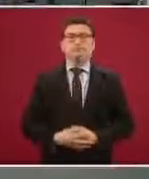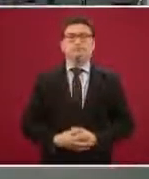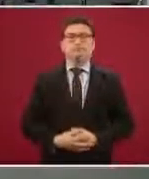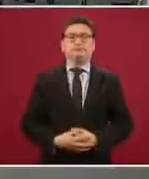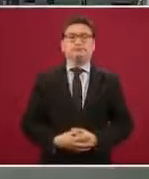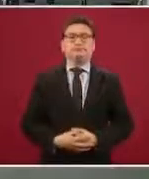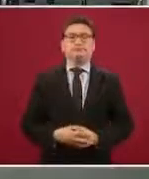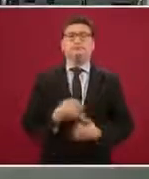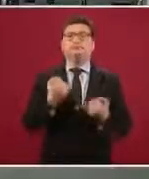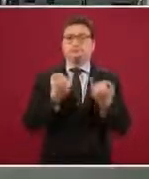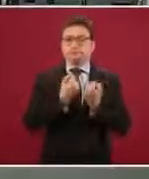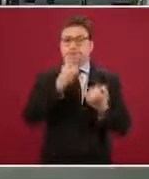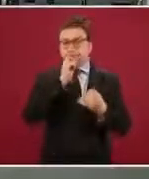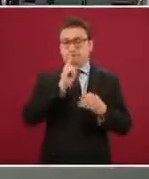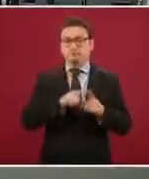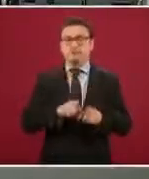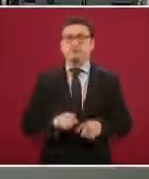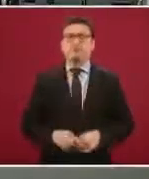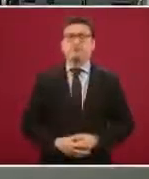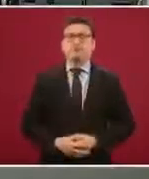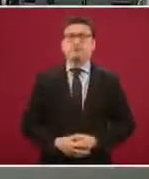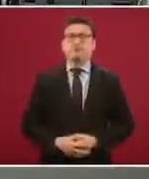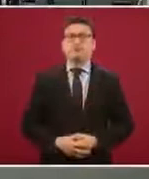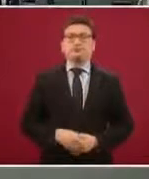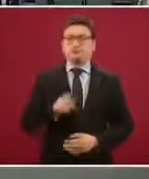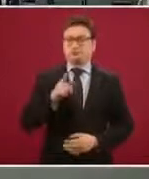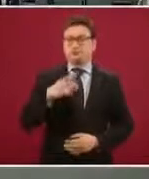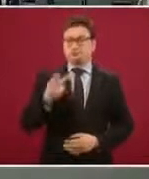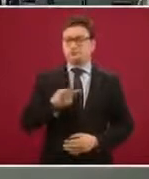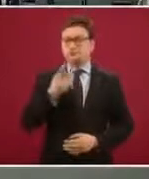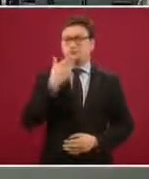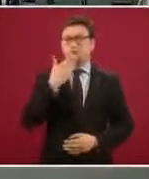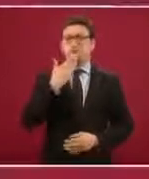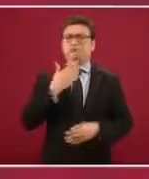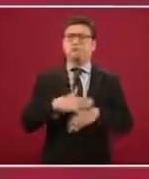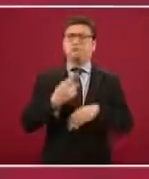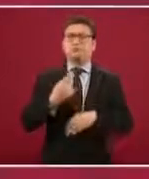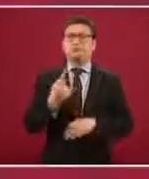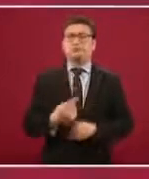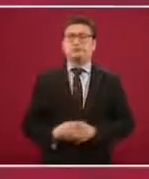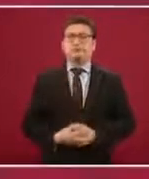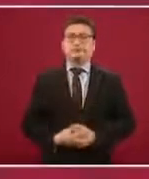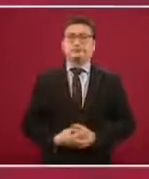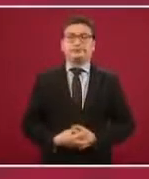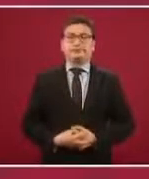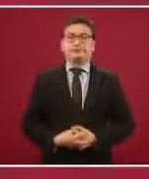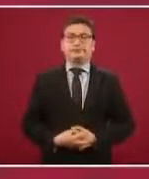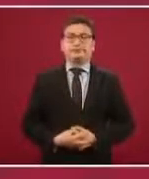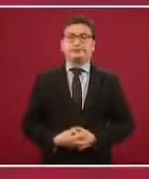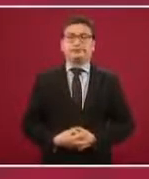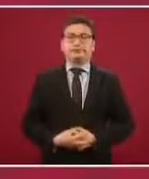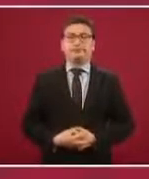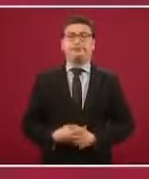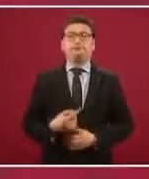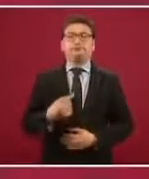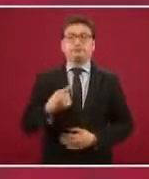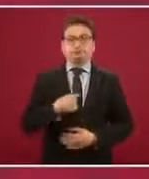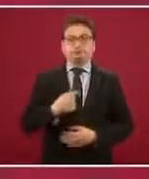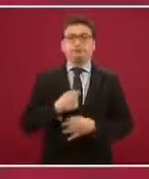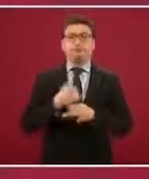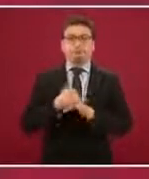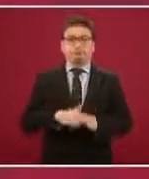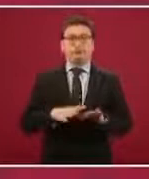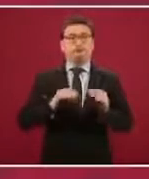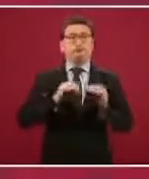también es muy buena tu pregunta por qué yo voy a estar informando